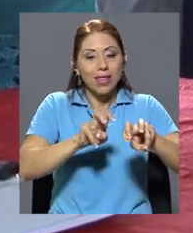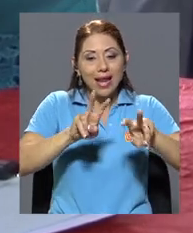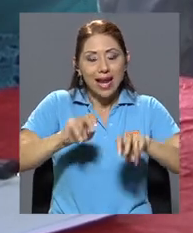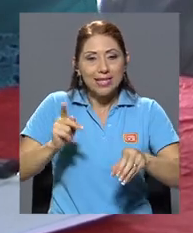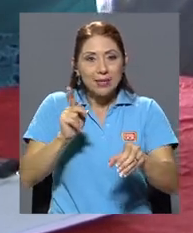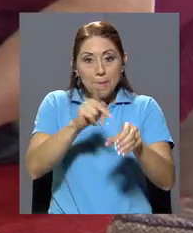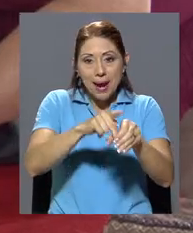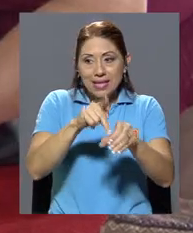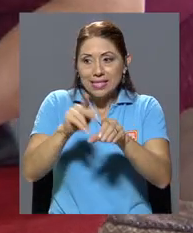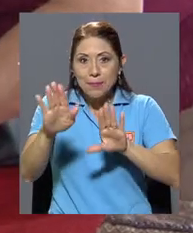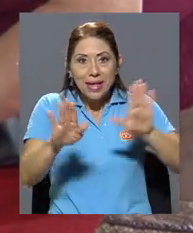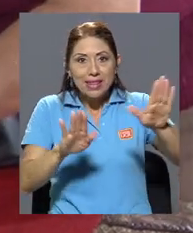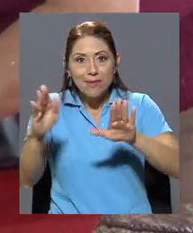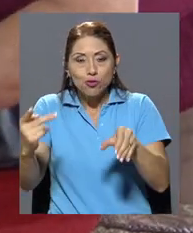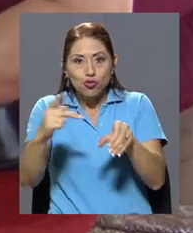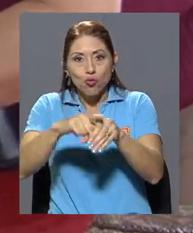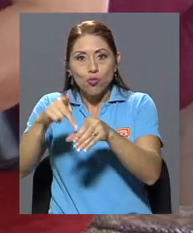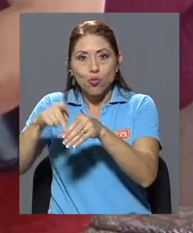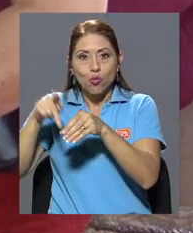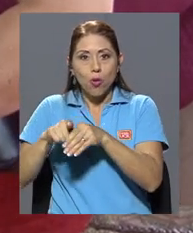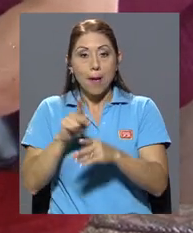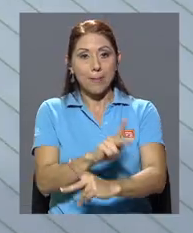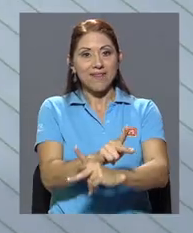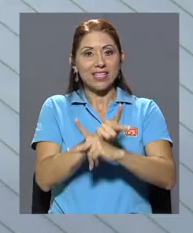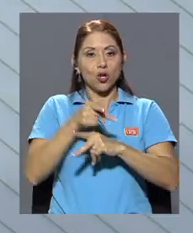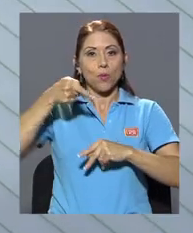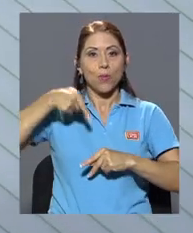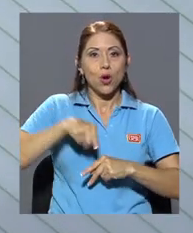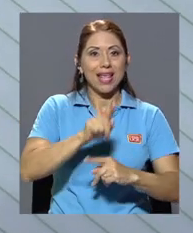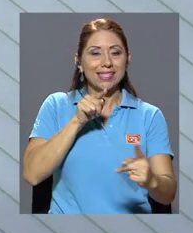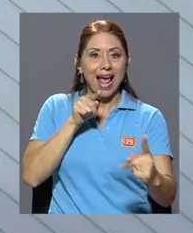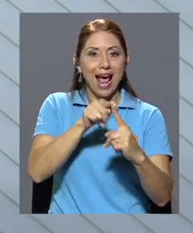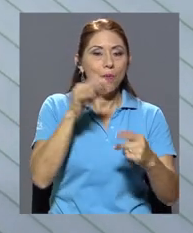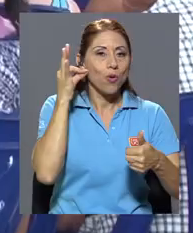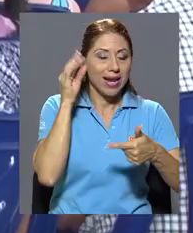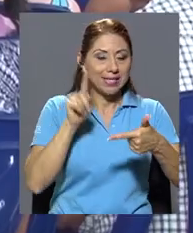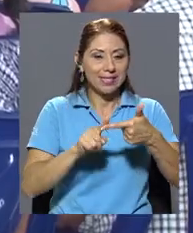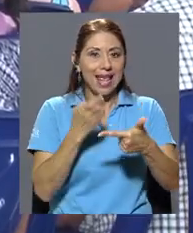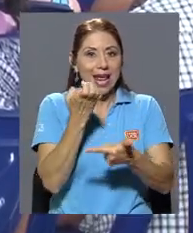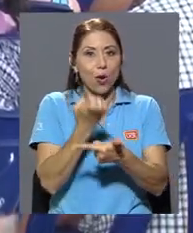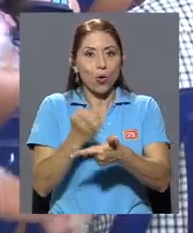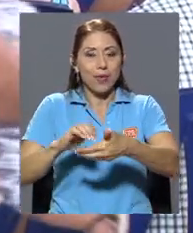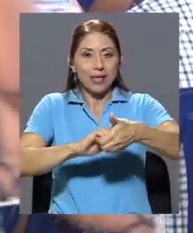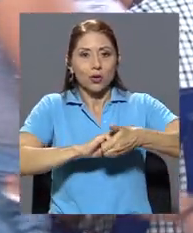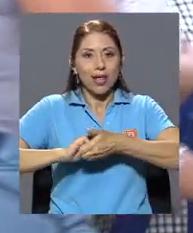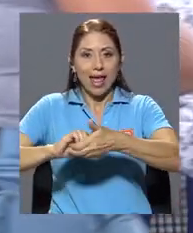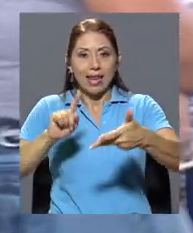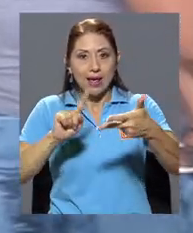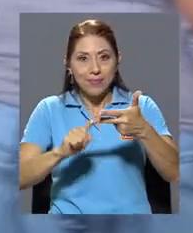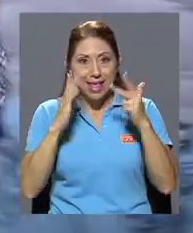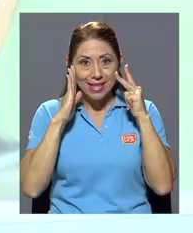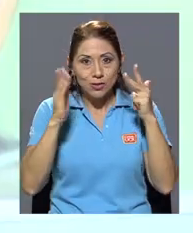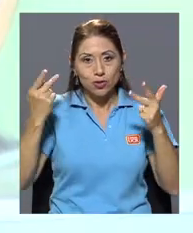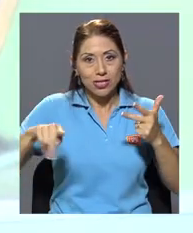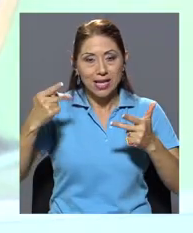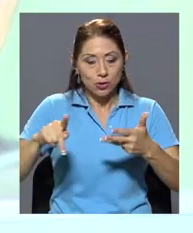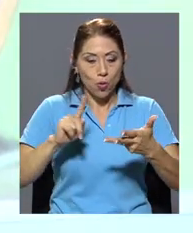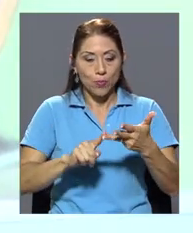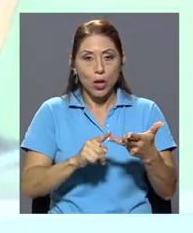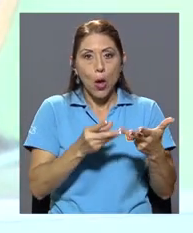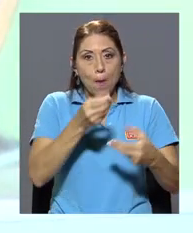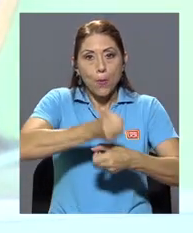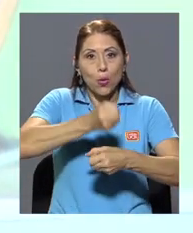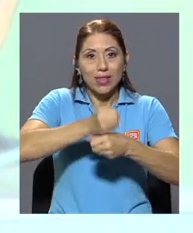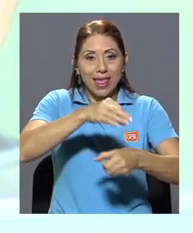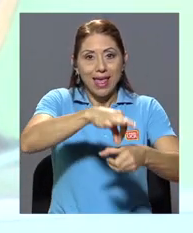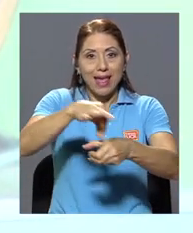participativos sobre prevención de la violencia hacia las mujeres, la economía solidaria, la gestión del riesgo, la productividad agrícola y